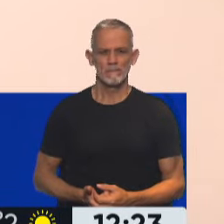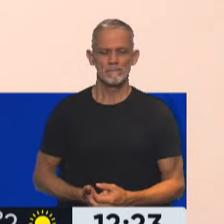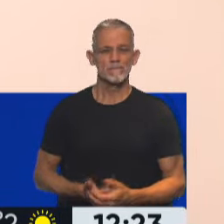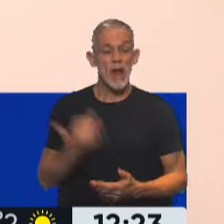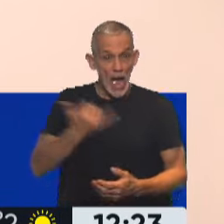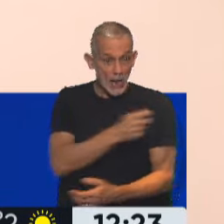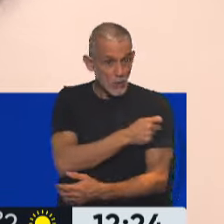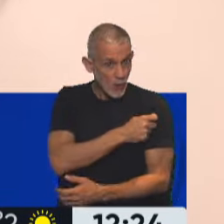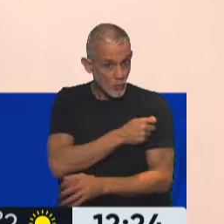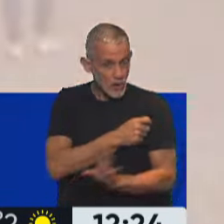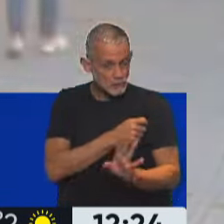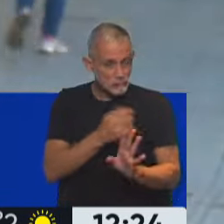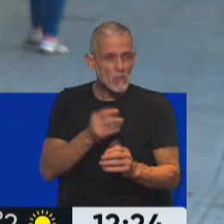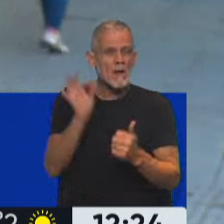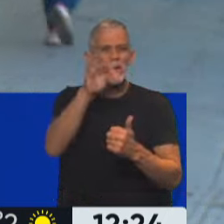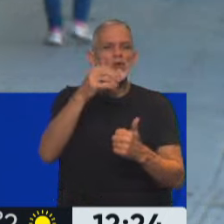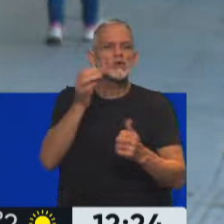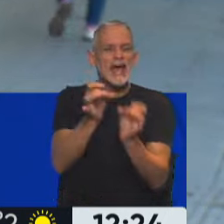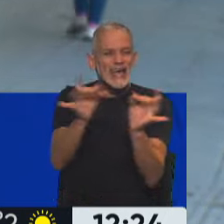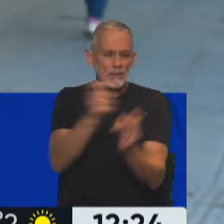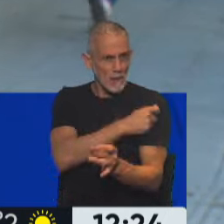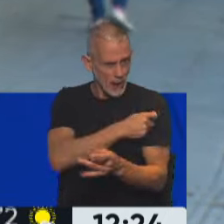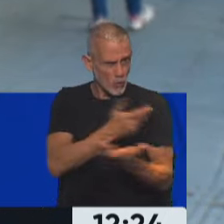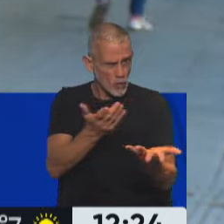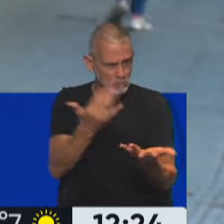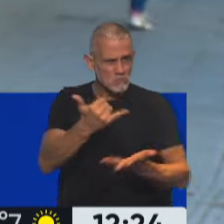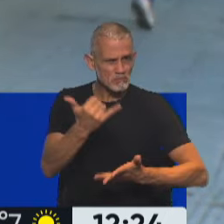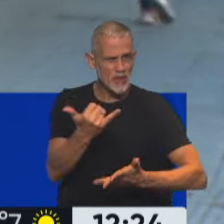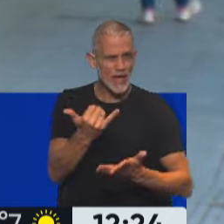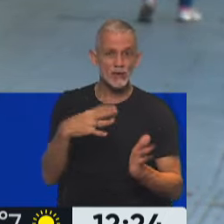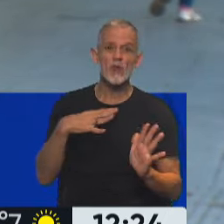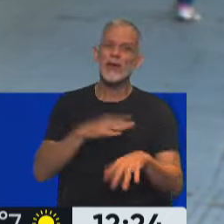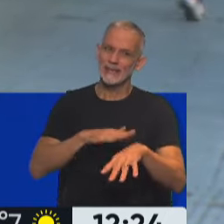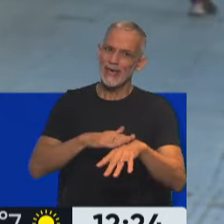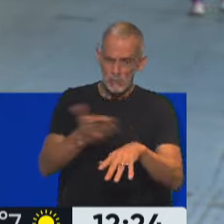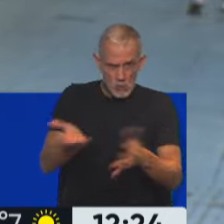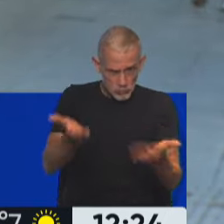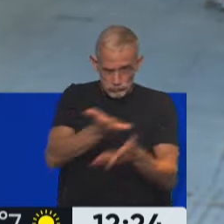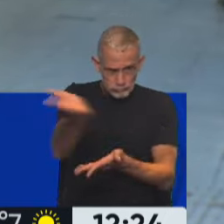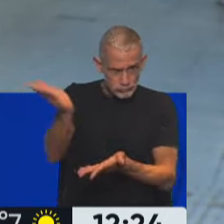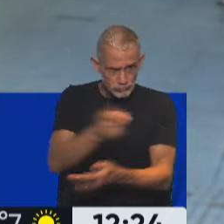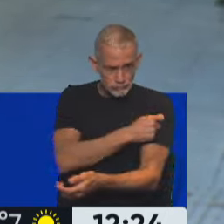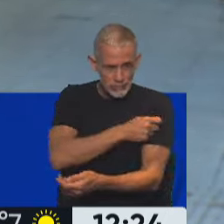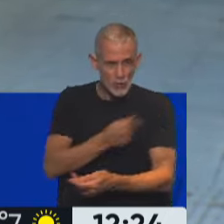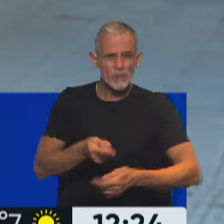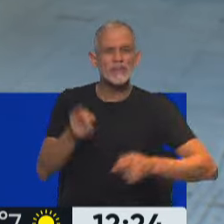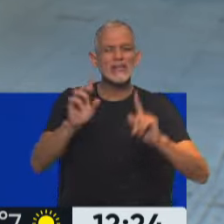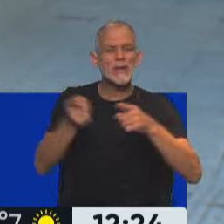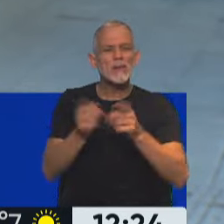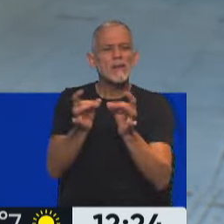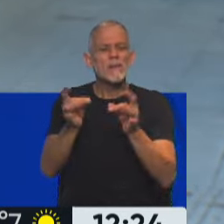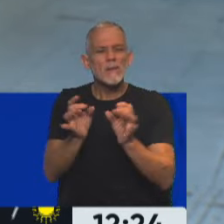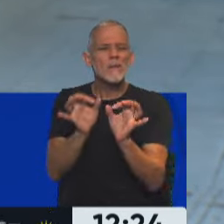Hay vacunas para el virus de la gripe que todavía estamos a tiempo de aplicar. Hay vacunas para el virus